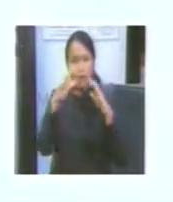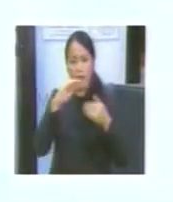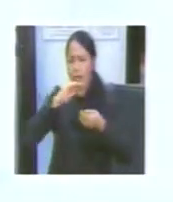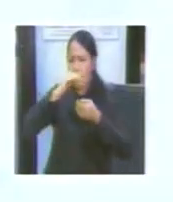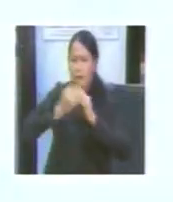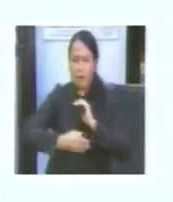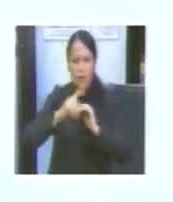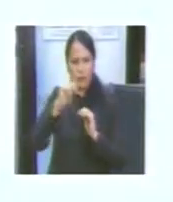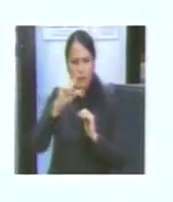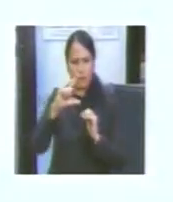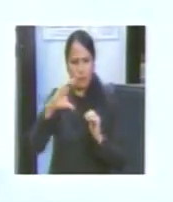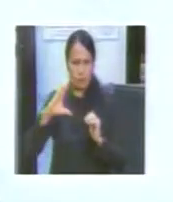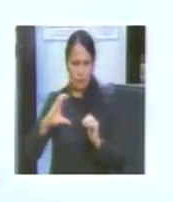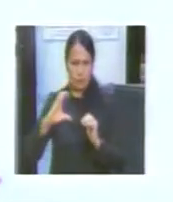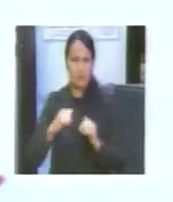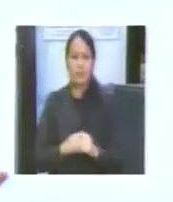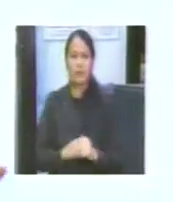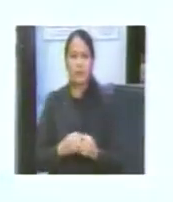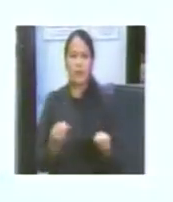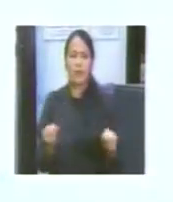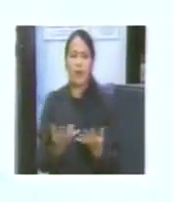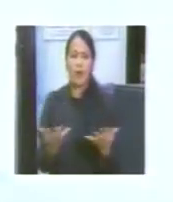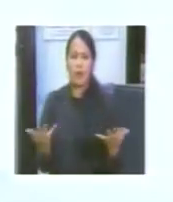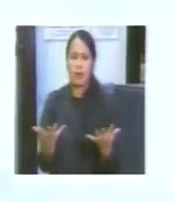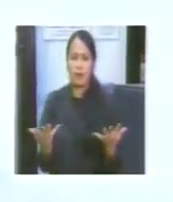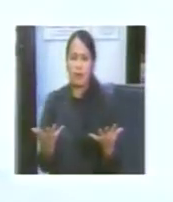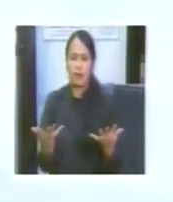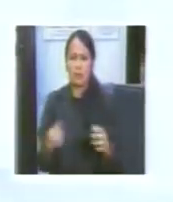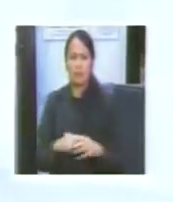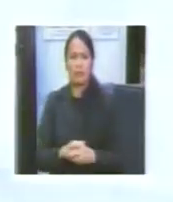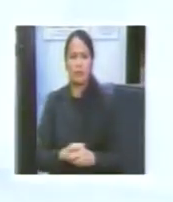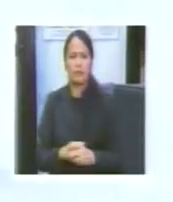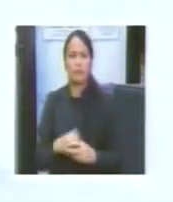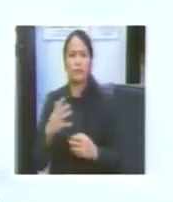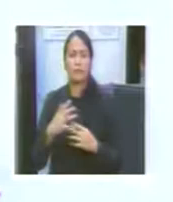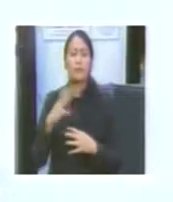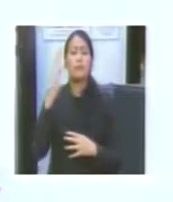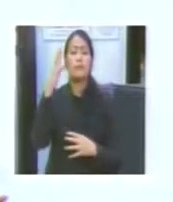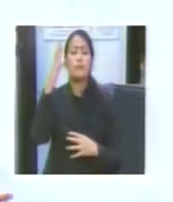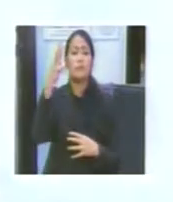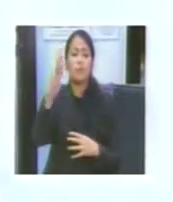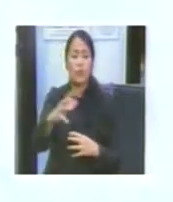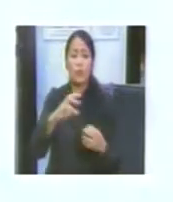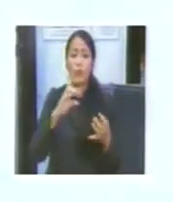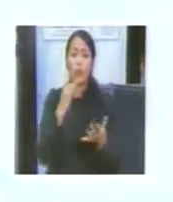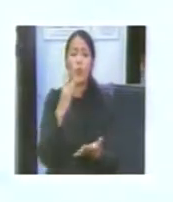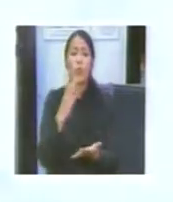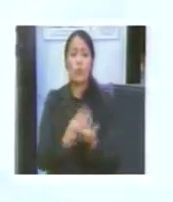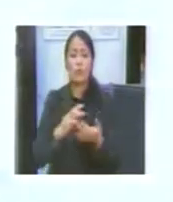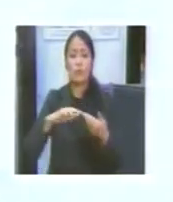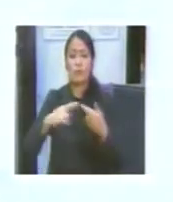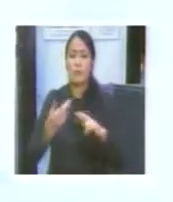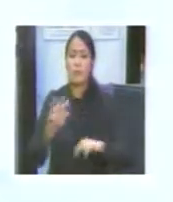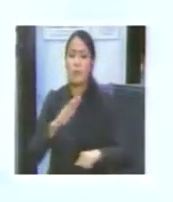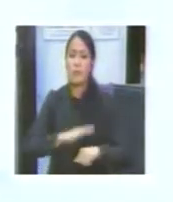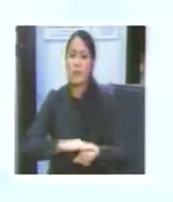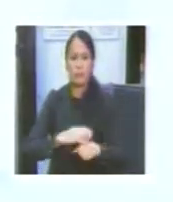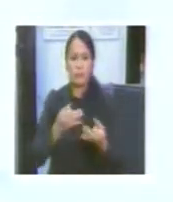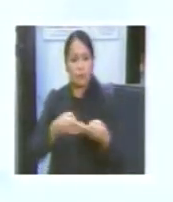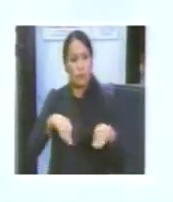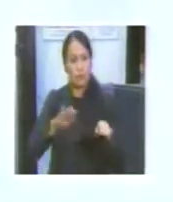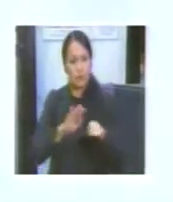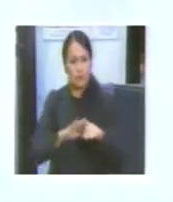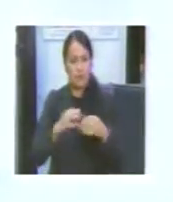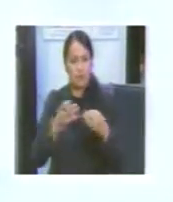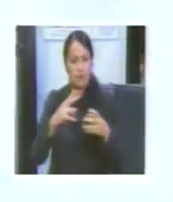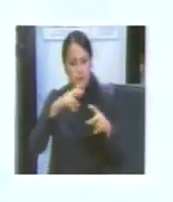TLC, que amenazaba en convertirse en la única relación importante de México en el